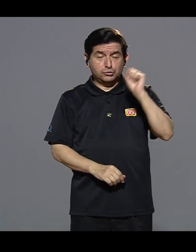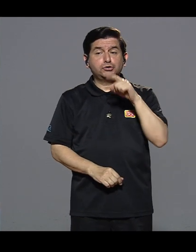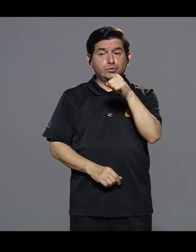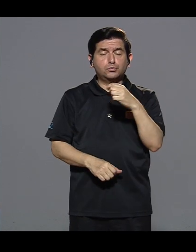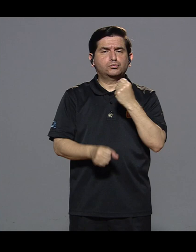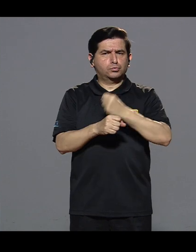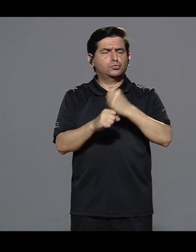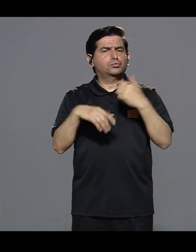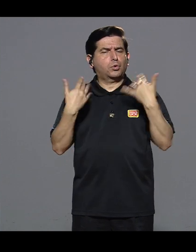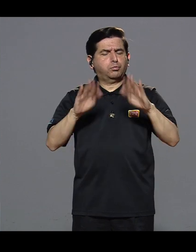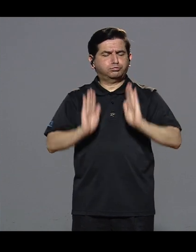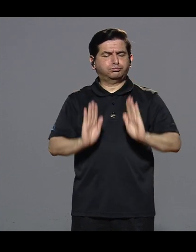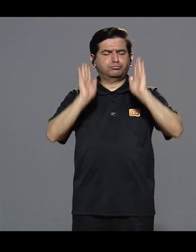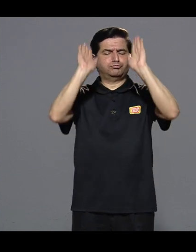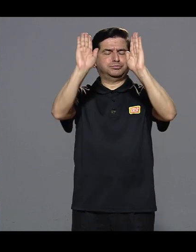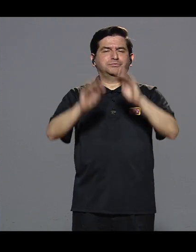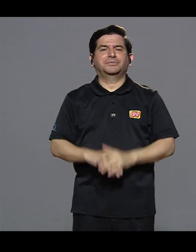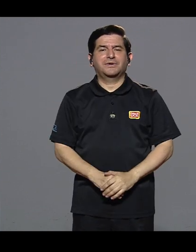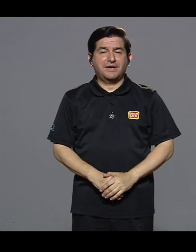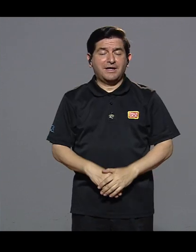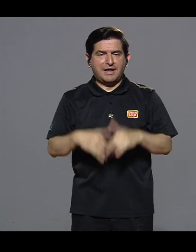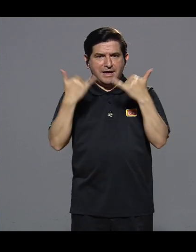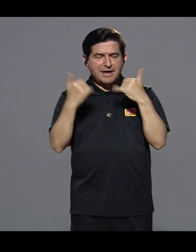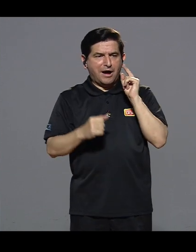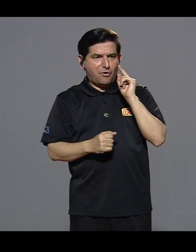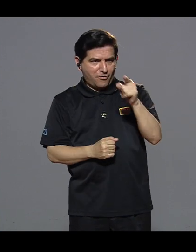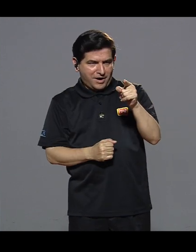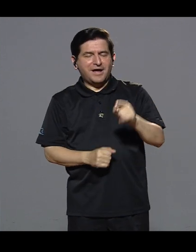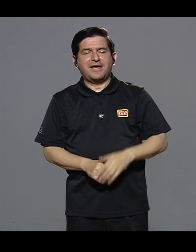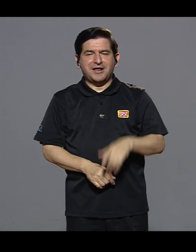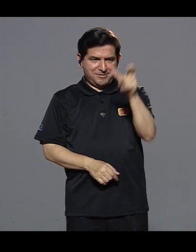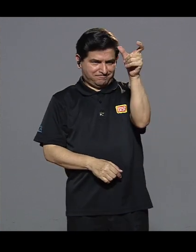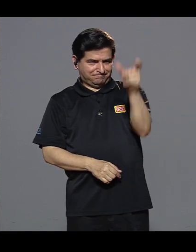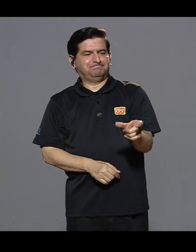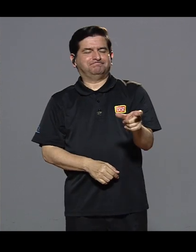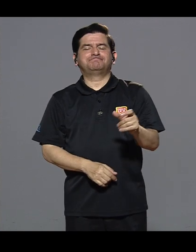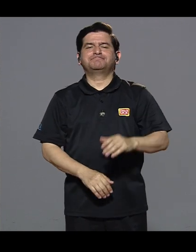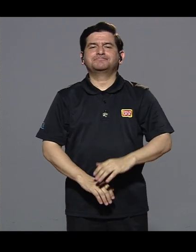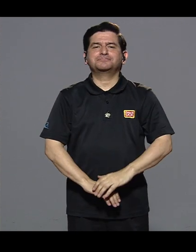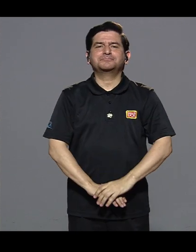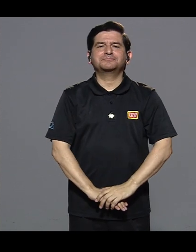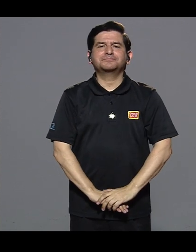Y yo le dije, sí, usted hizo un gran trabajo y por eso él es como es.